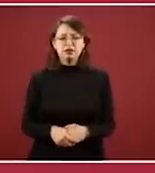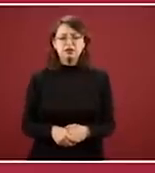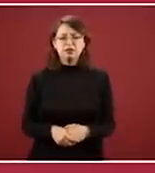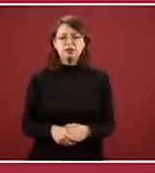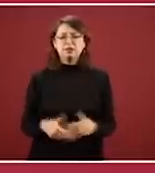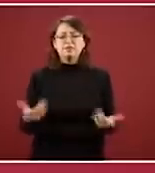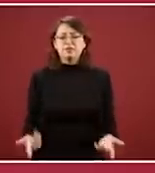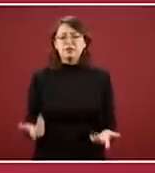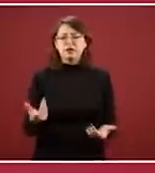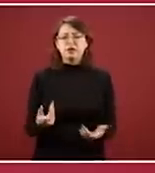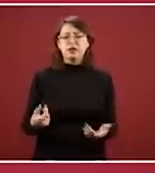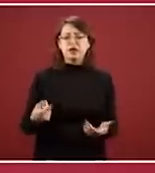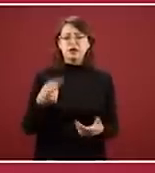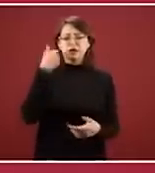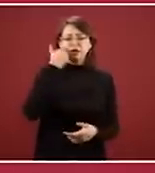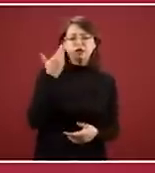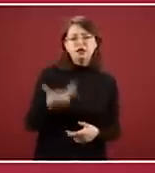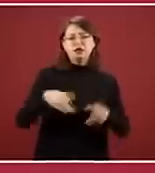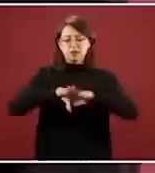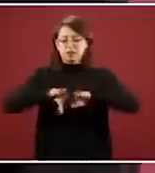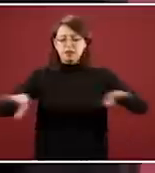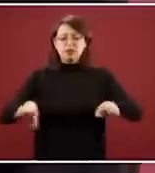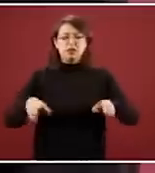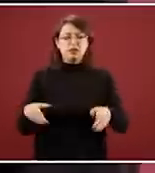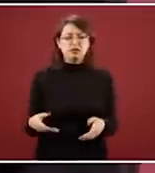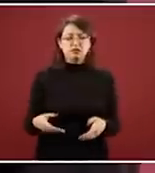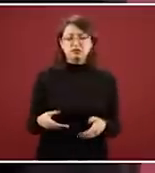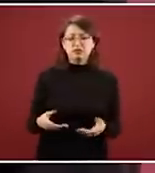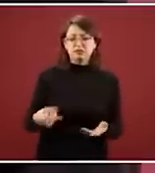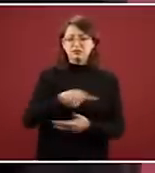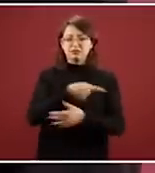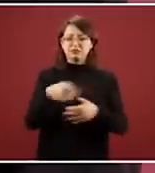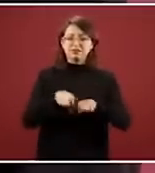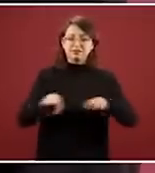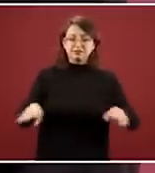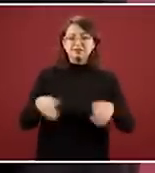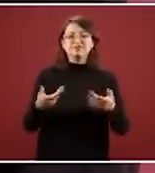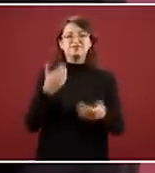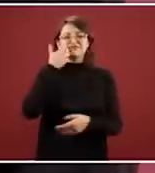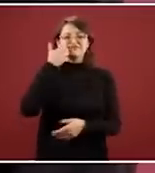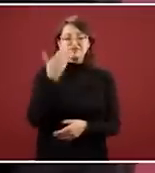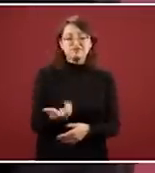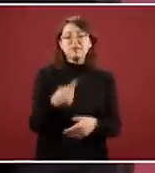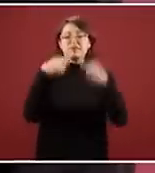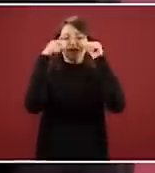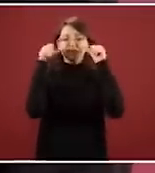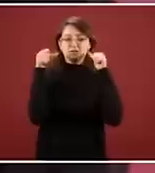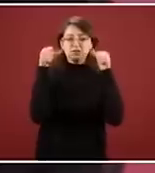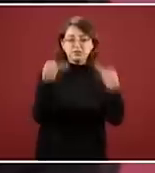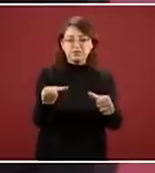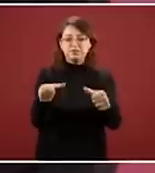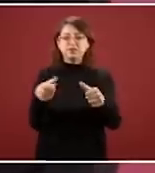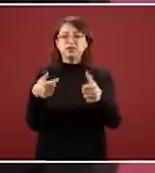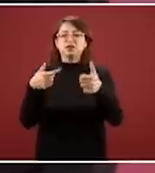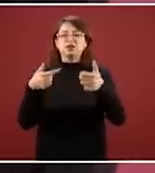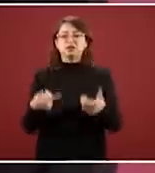Queremos que haya democracia y vamos a estar muy pendientes para que